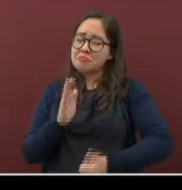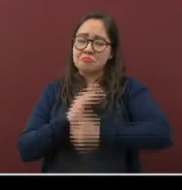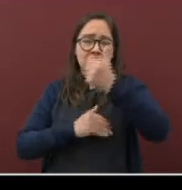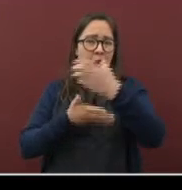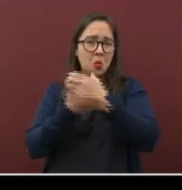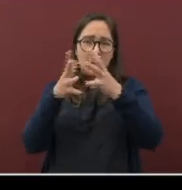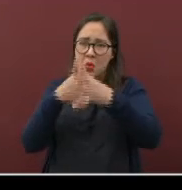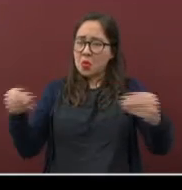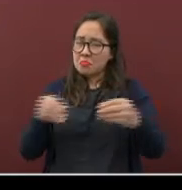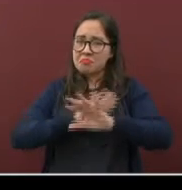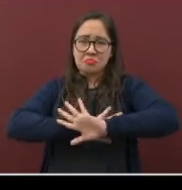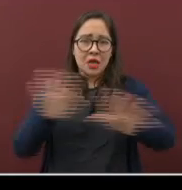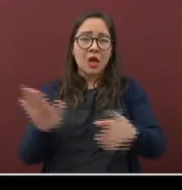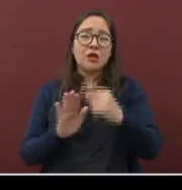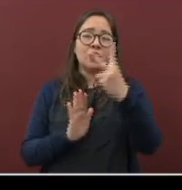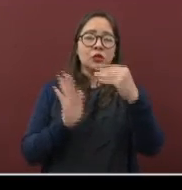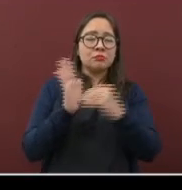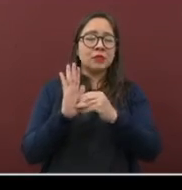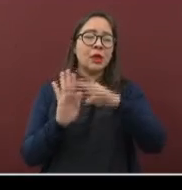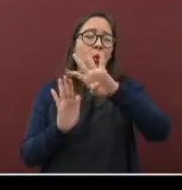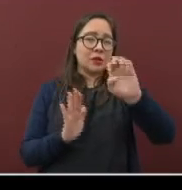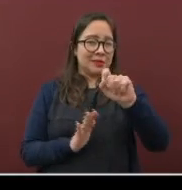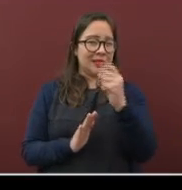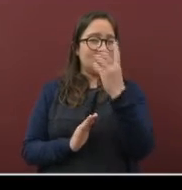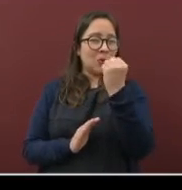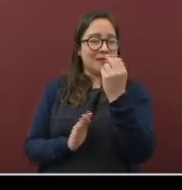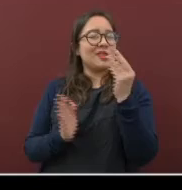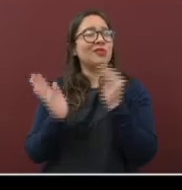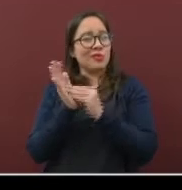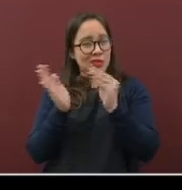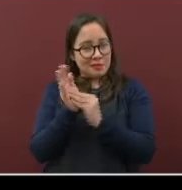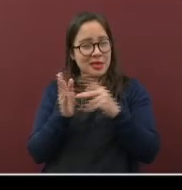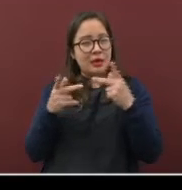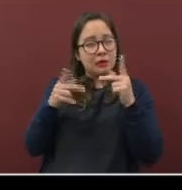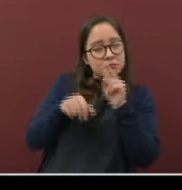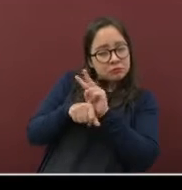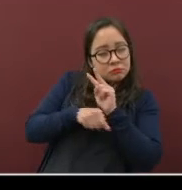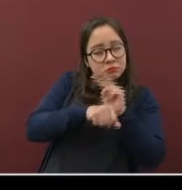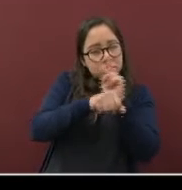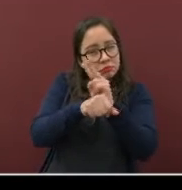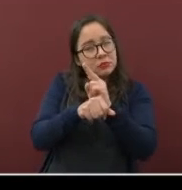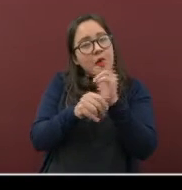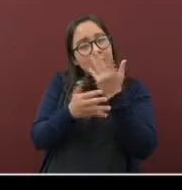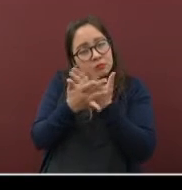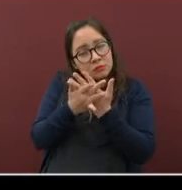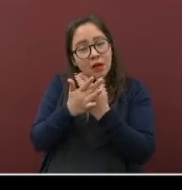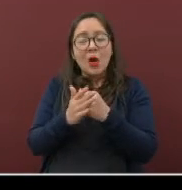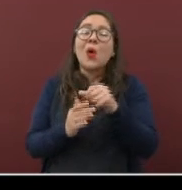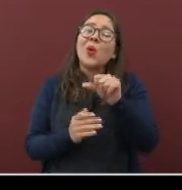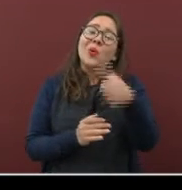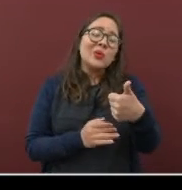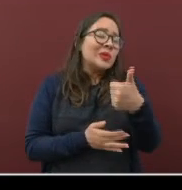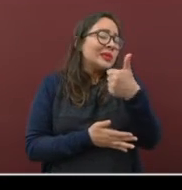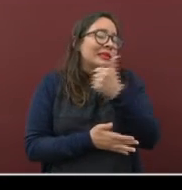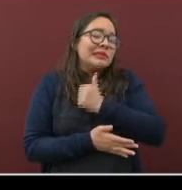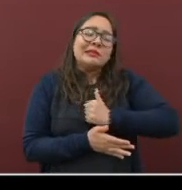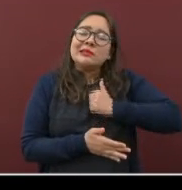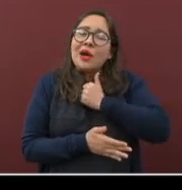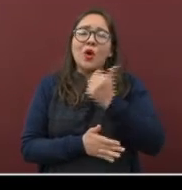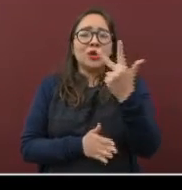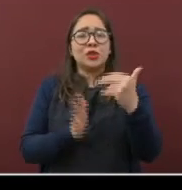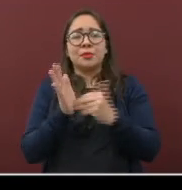vigilancia 2 mil 429 pacientes y desafortunadamente como lo mencionamos al inicio 8 mil